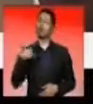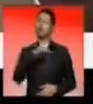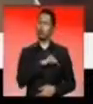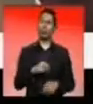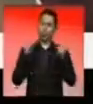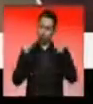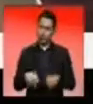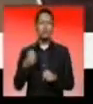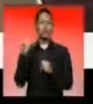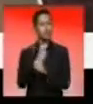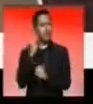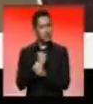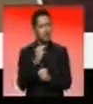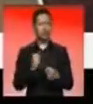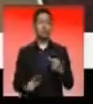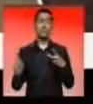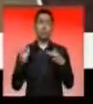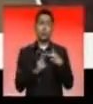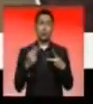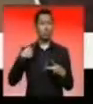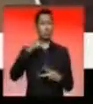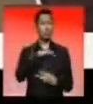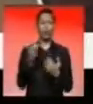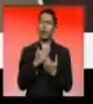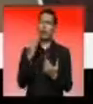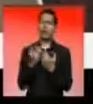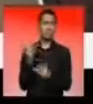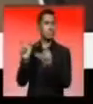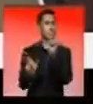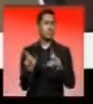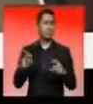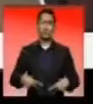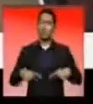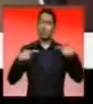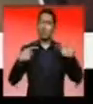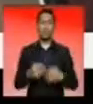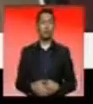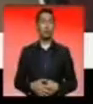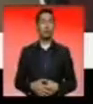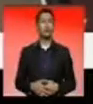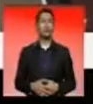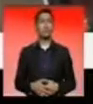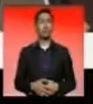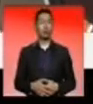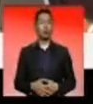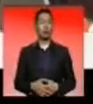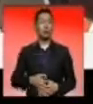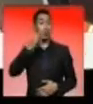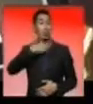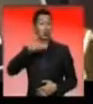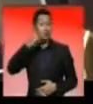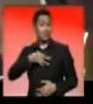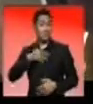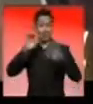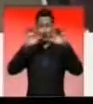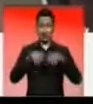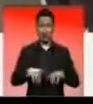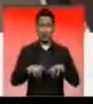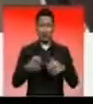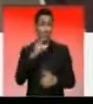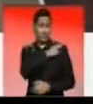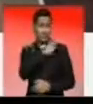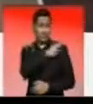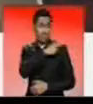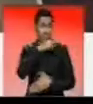generar empleo, vamos a facilitarle la vida a la gente. Eliminaré el examen del CENESIT para que los